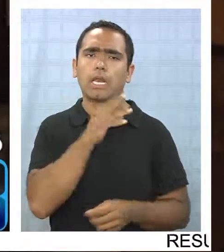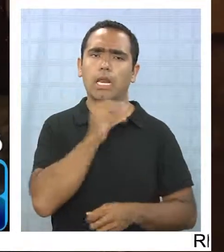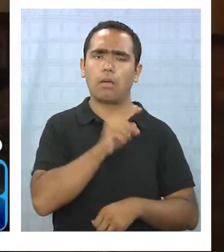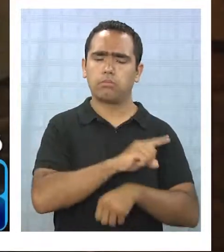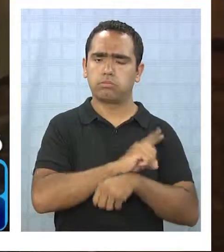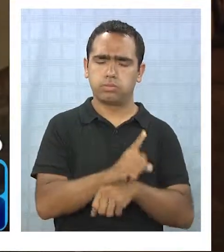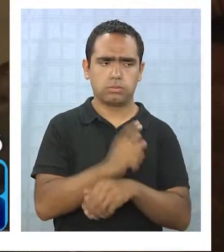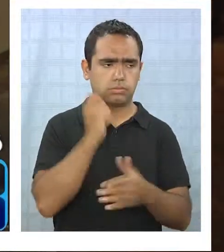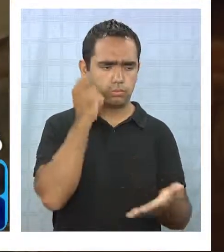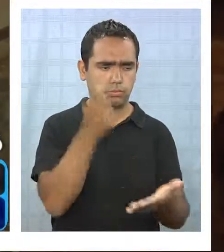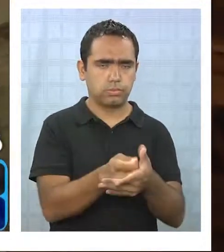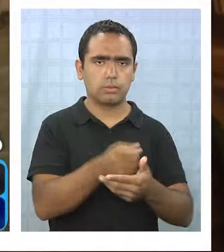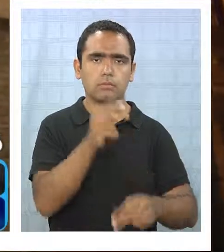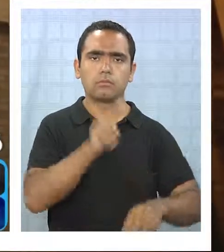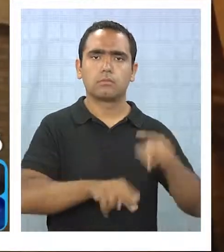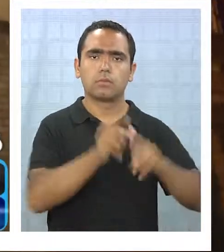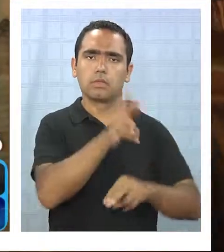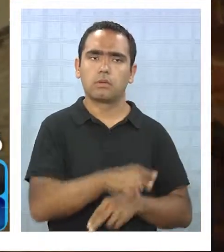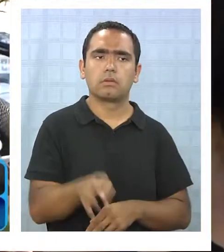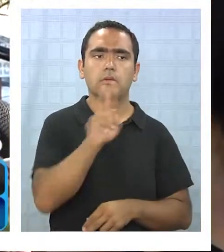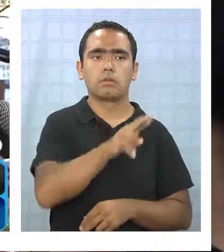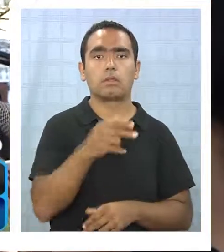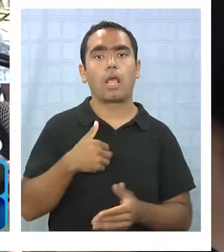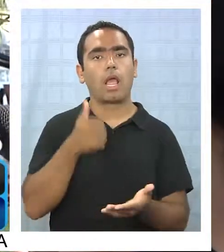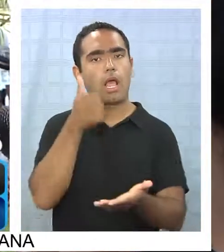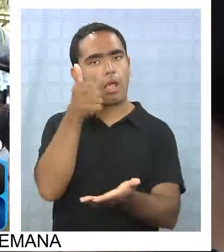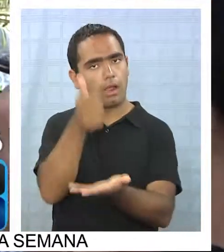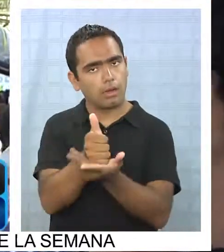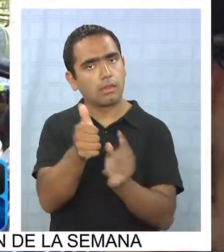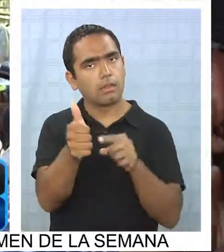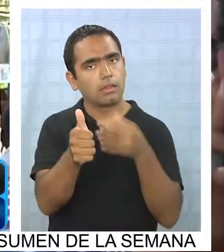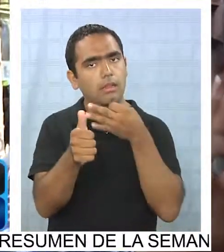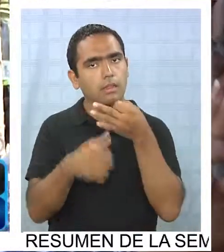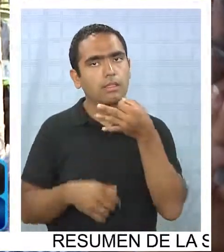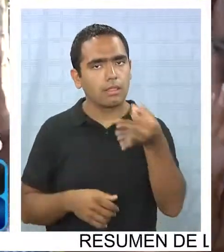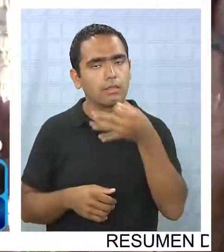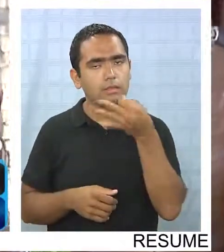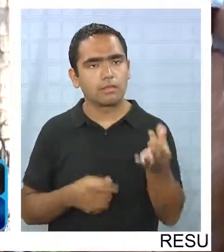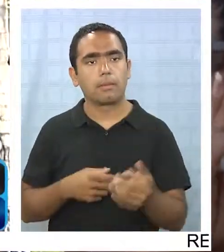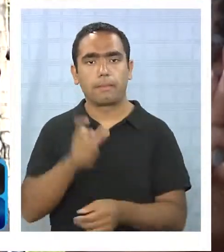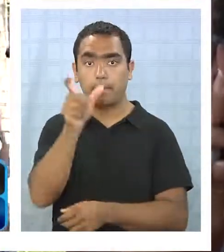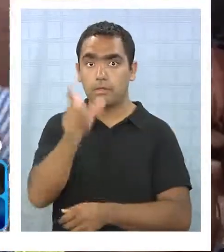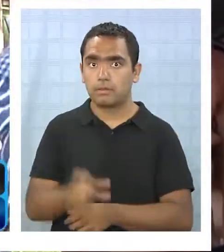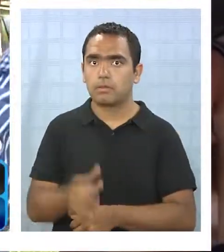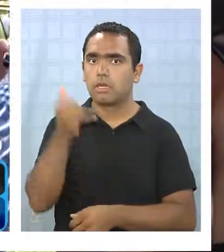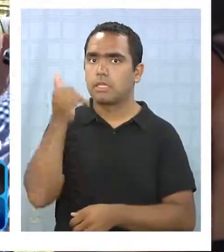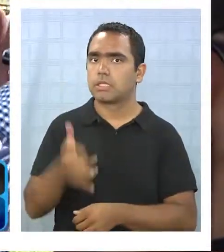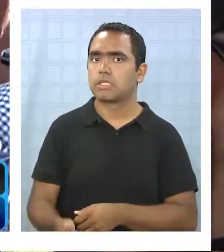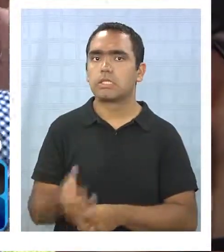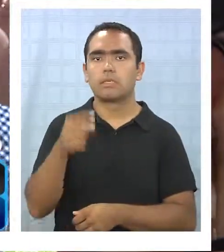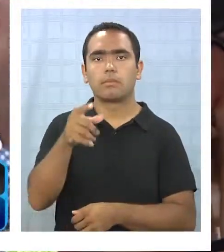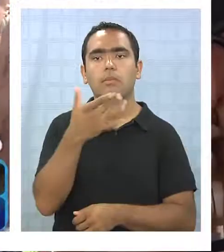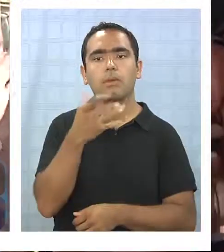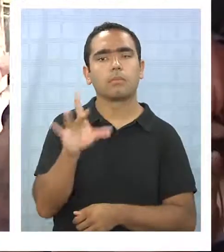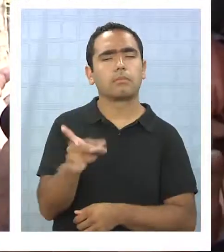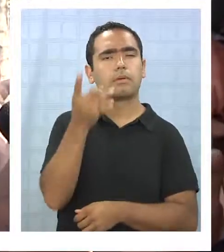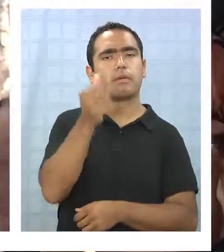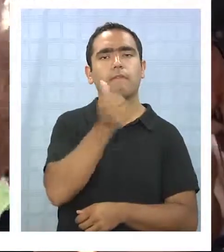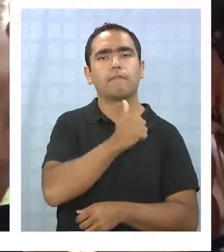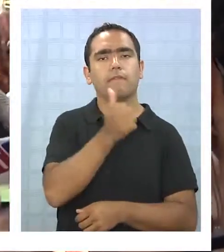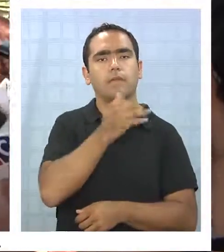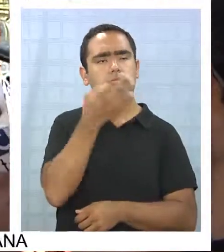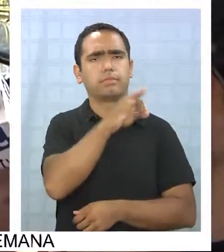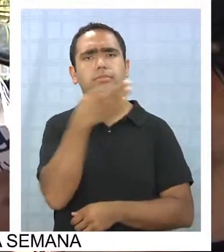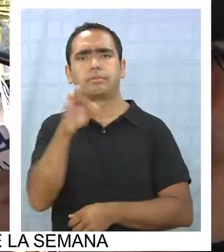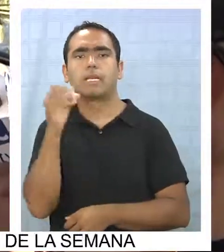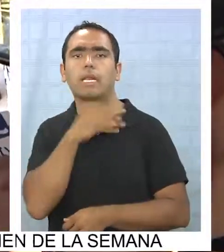sería inmediato y los recursos ilimitados, estuvo el alcalde Jorge Soria, personaje que se caracteriza por no filtrar